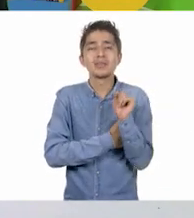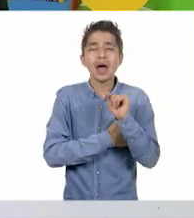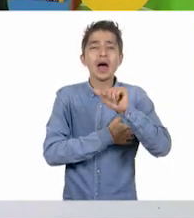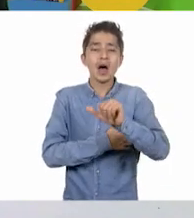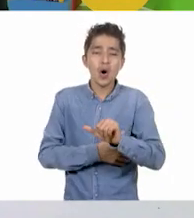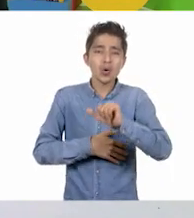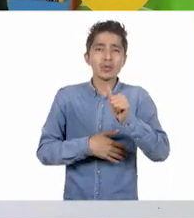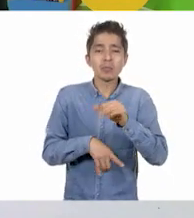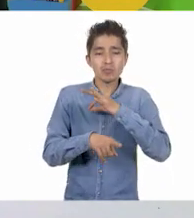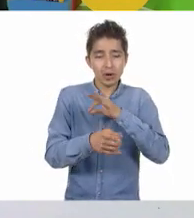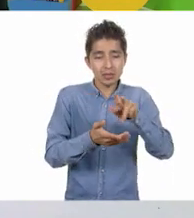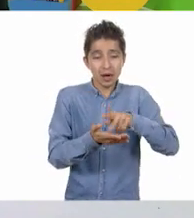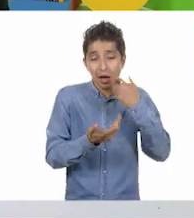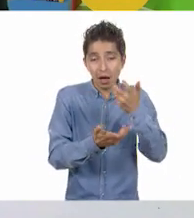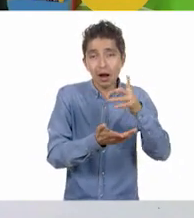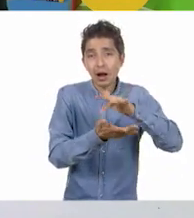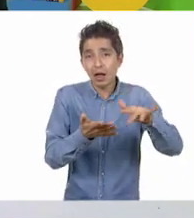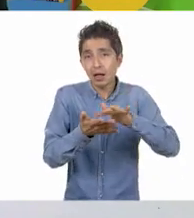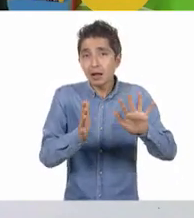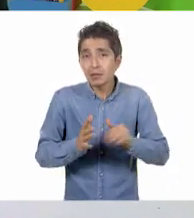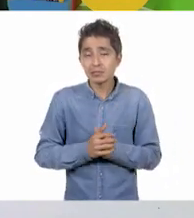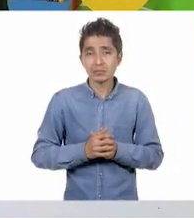momento lo quieren volver a leer.